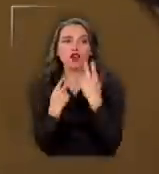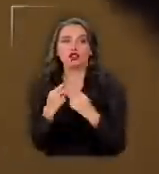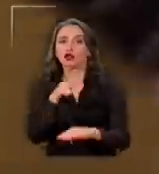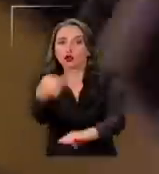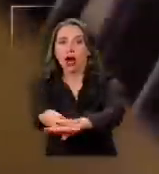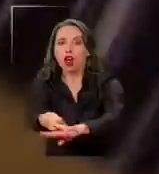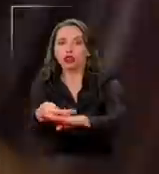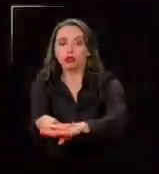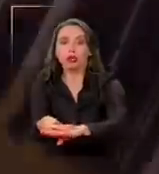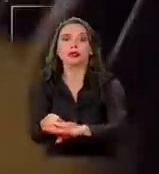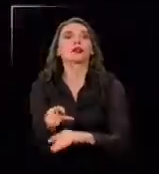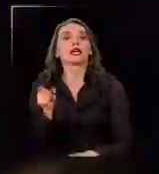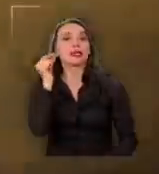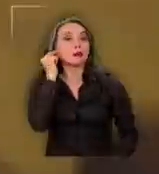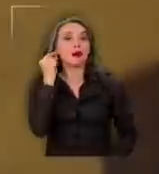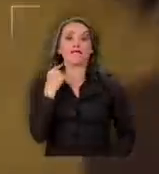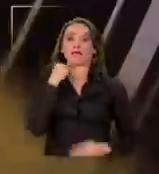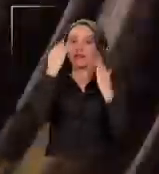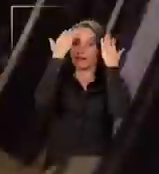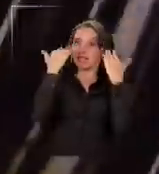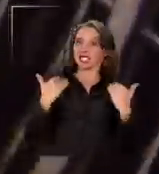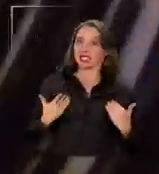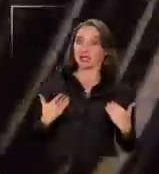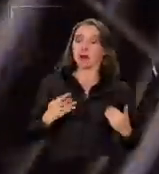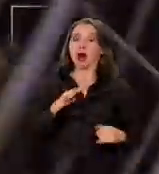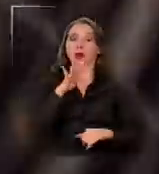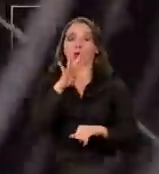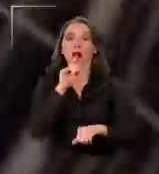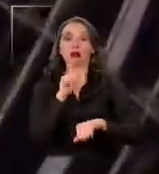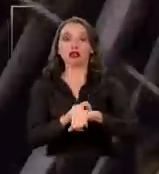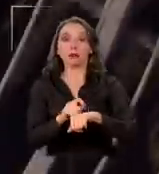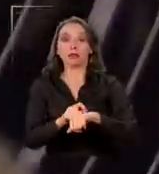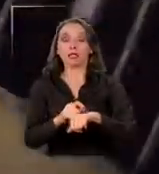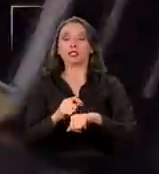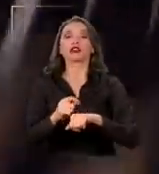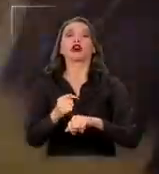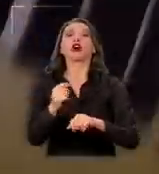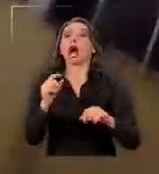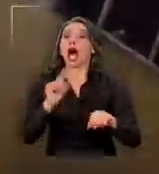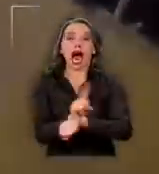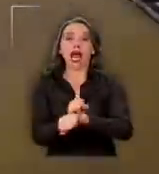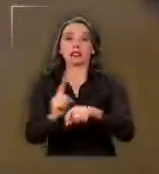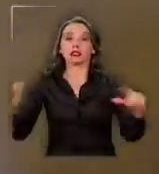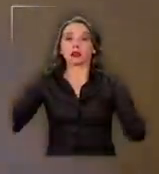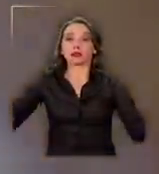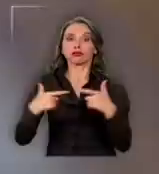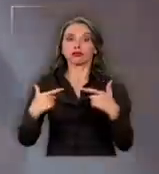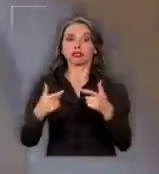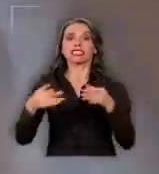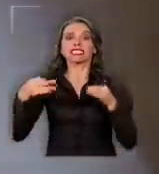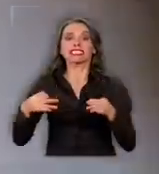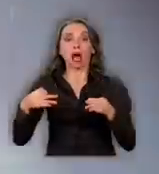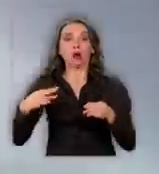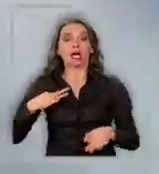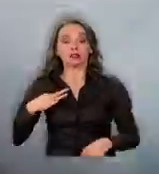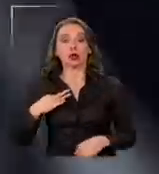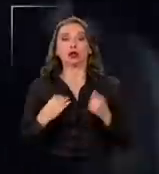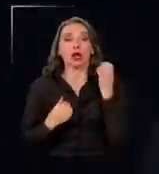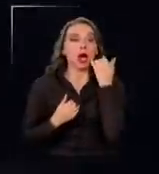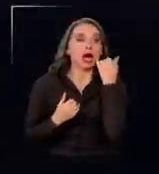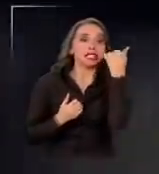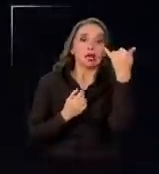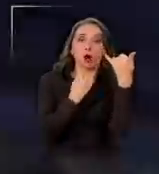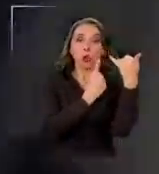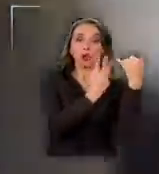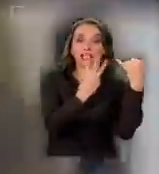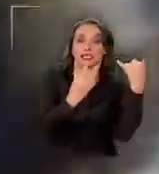Al piso. Según la víctima, no pasaron más de 4 minutos de la llegada de seguridad ciudadana, pero no llamó al 133, tampoco